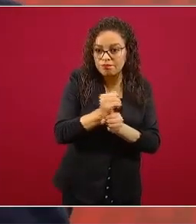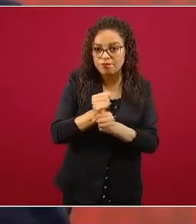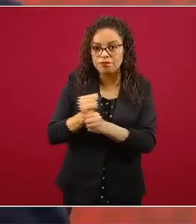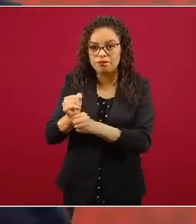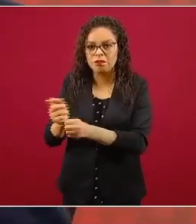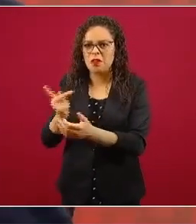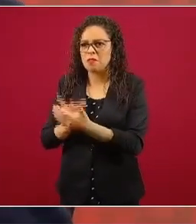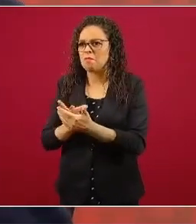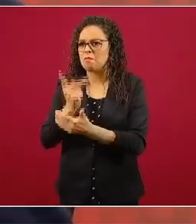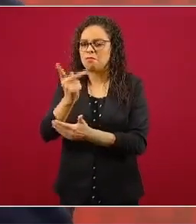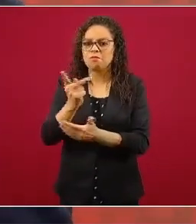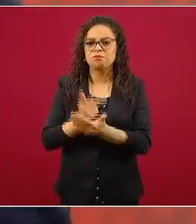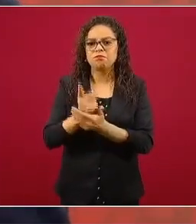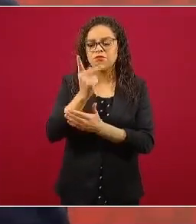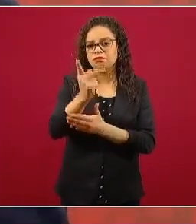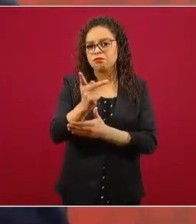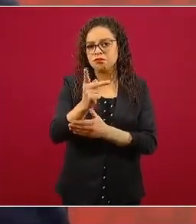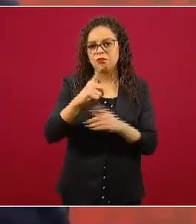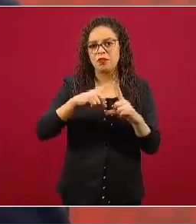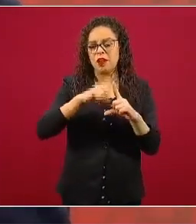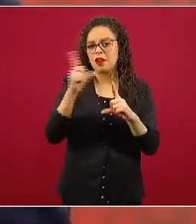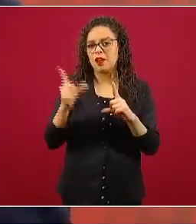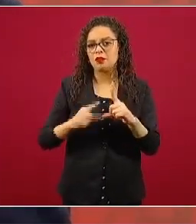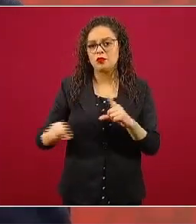Premio Nacional de Ciencia.